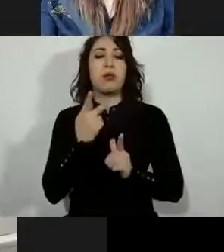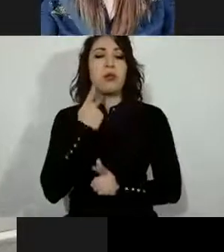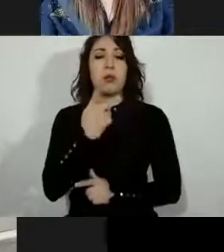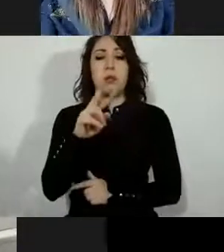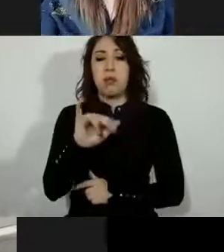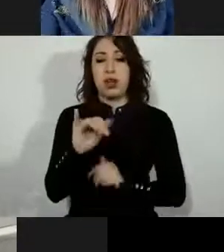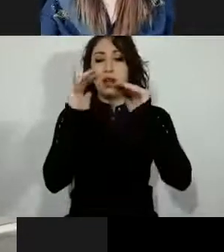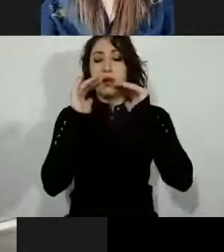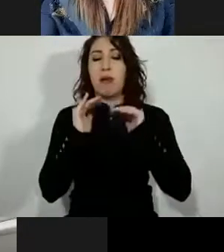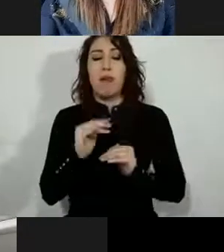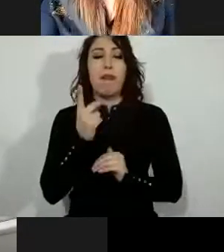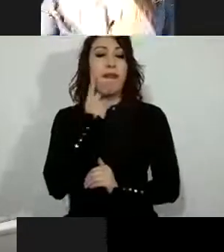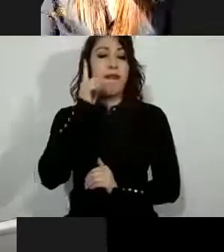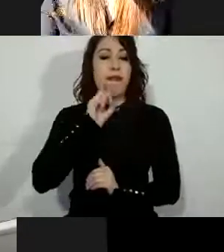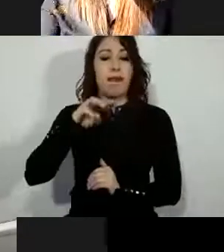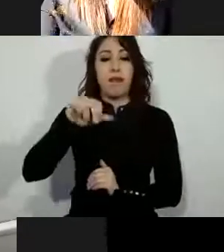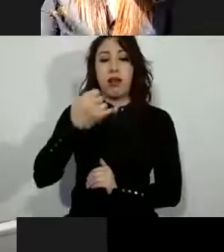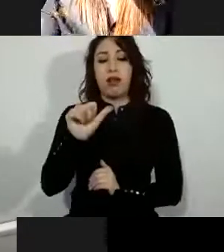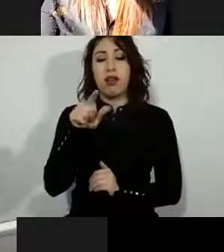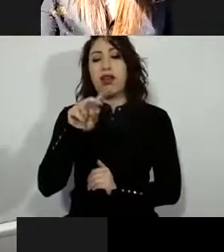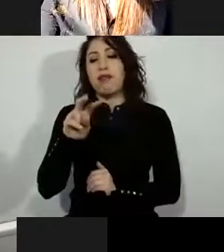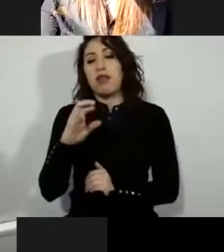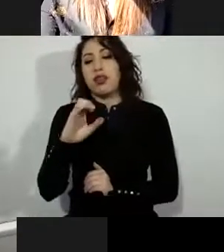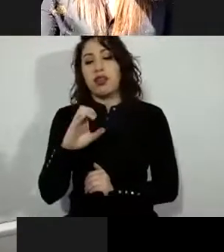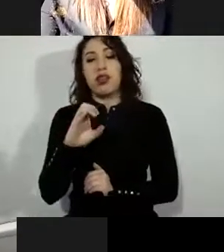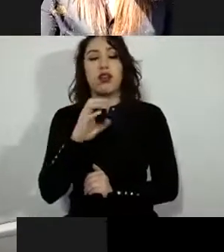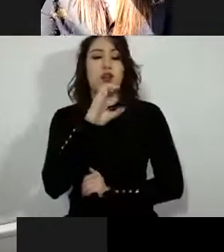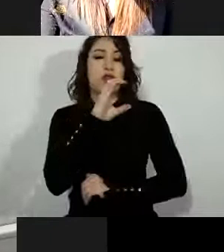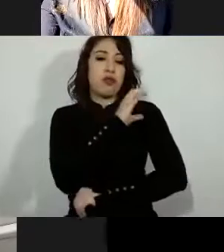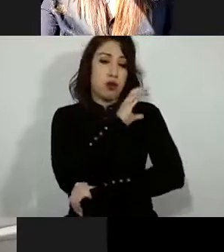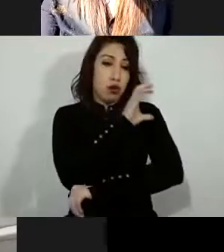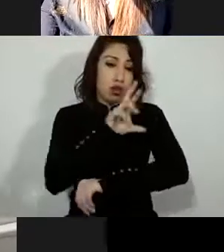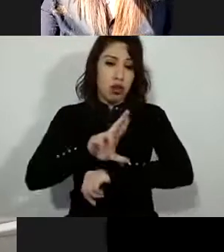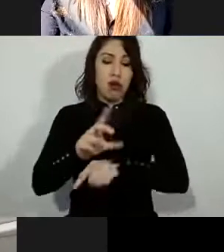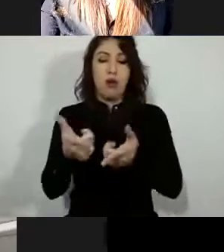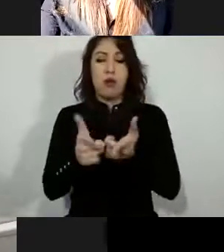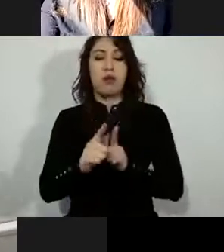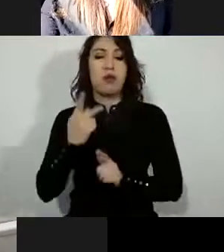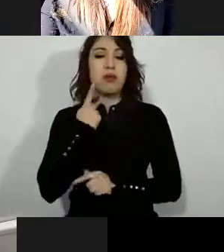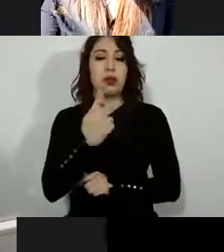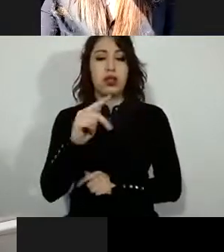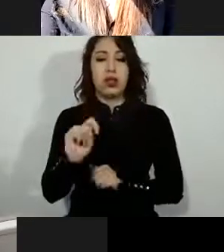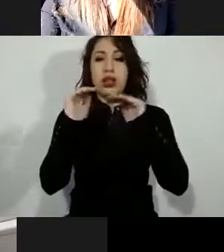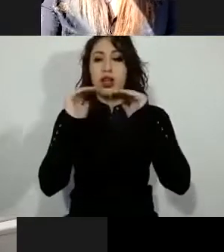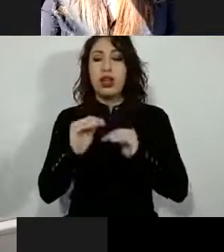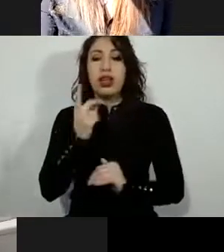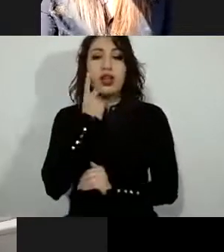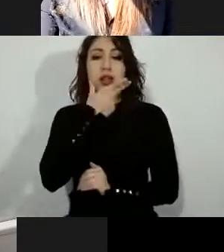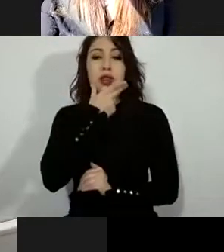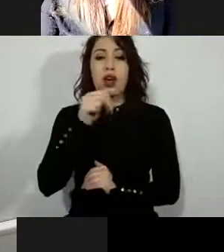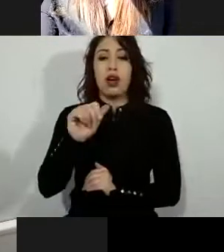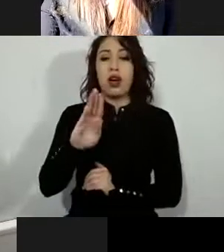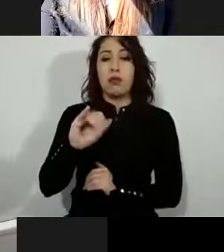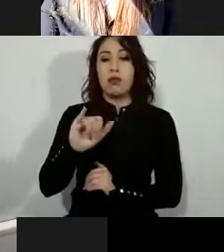Maya, vicecoordinadora del Grupo Parlamentario del PT, el diputado Fernando José Boy Pizarro, coordinador de la